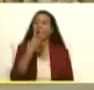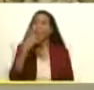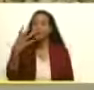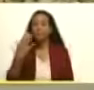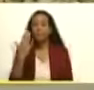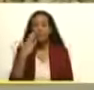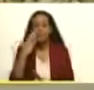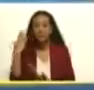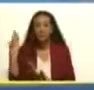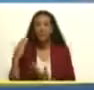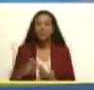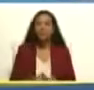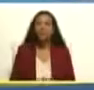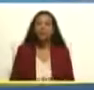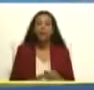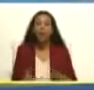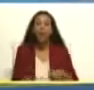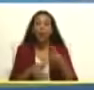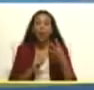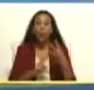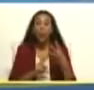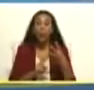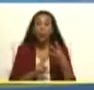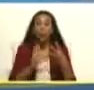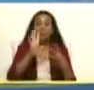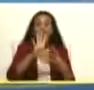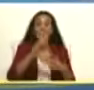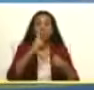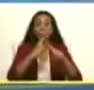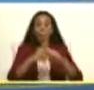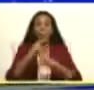Y en cuarto lugar, en el 5x5,